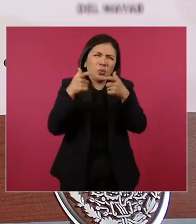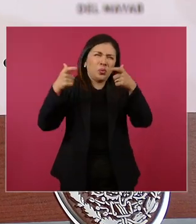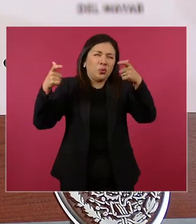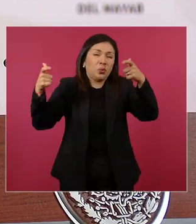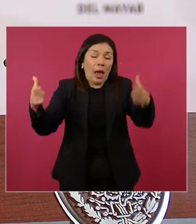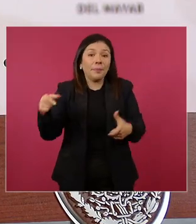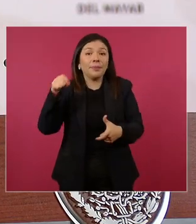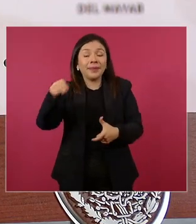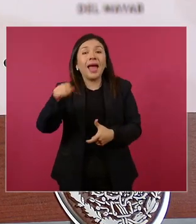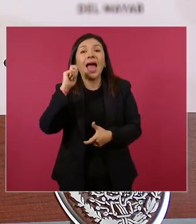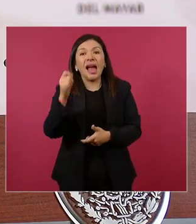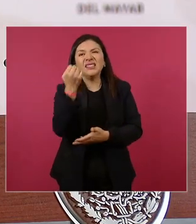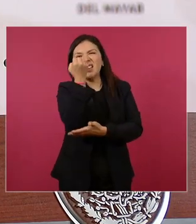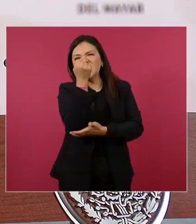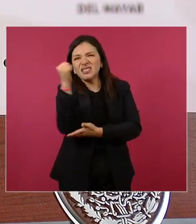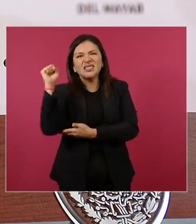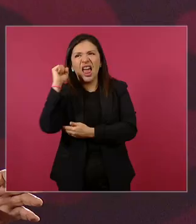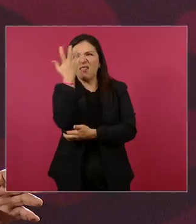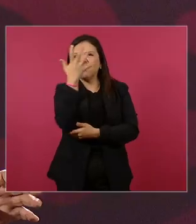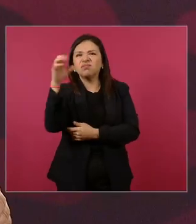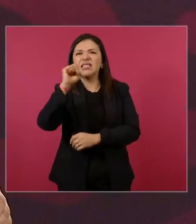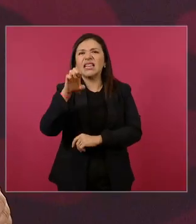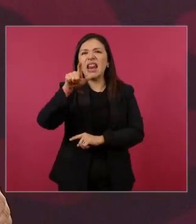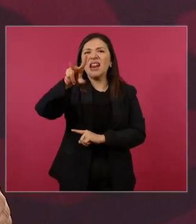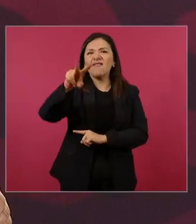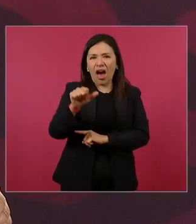es selva con